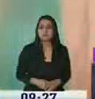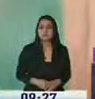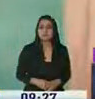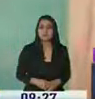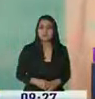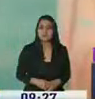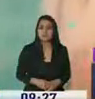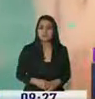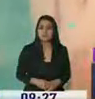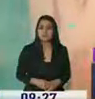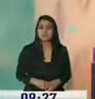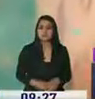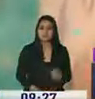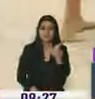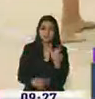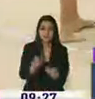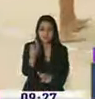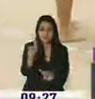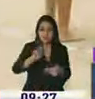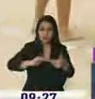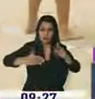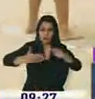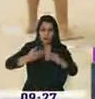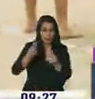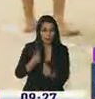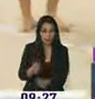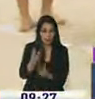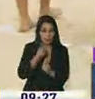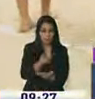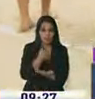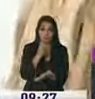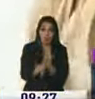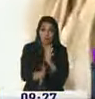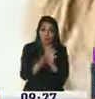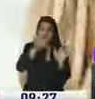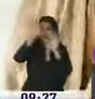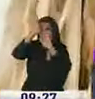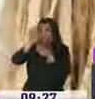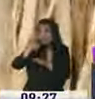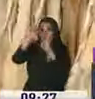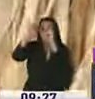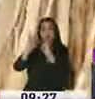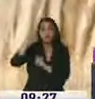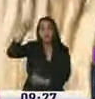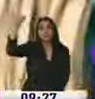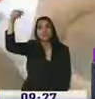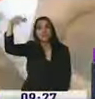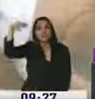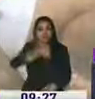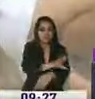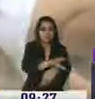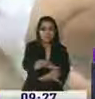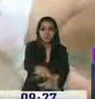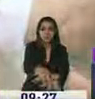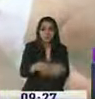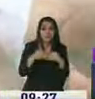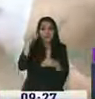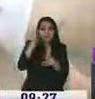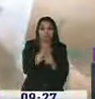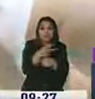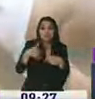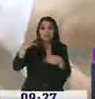resistencia. Según cuentan los habitantes de esa comunidad, ellos adoraban al sol y las cosechas, donde su principal producto era